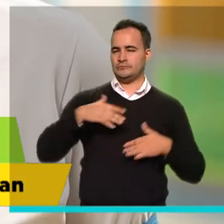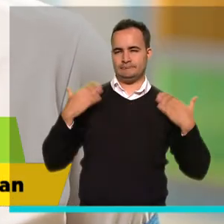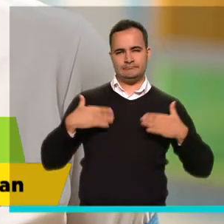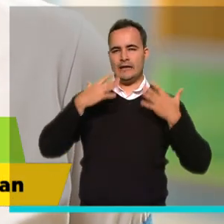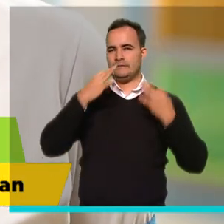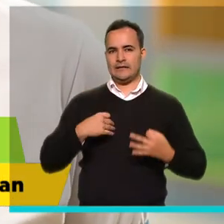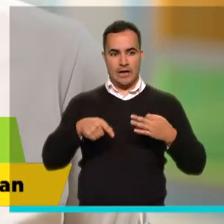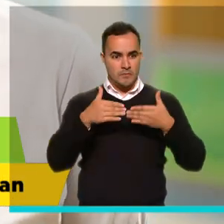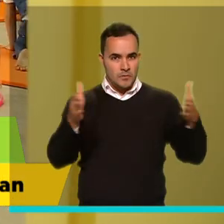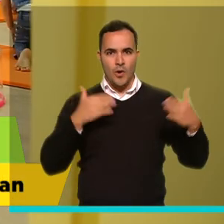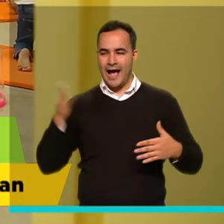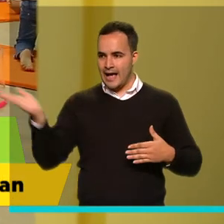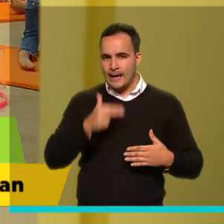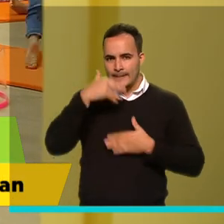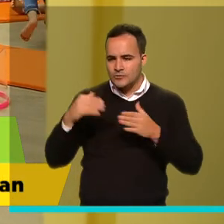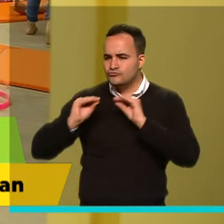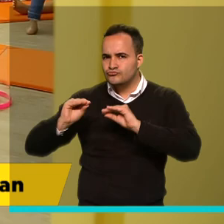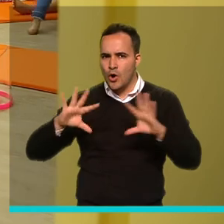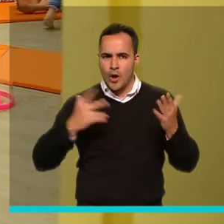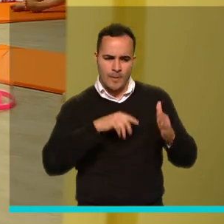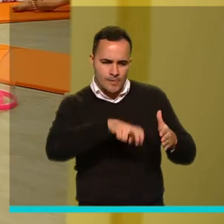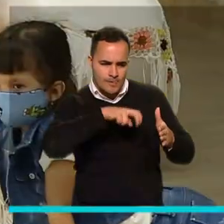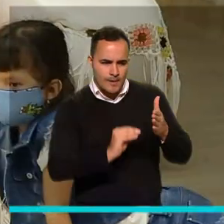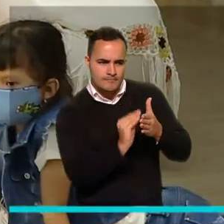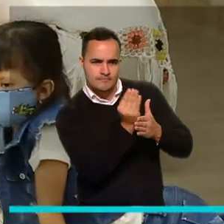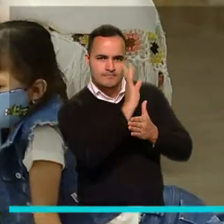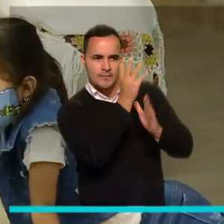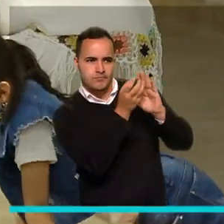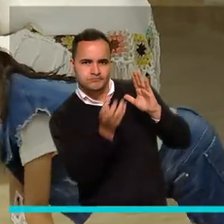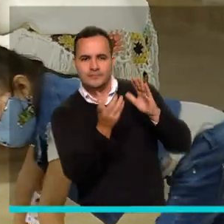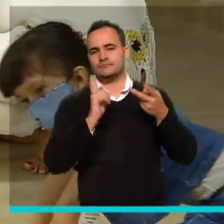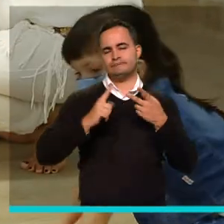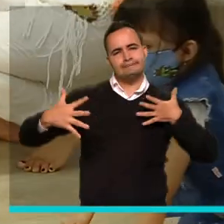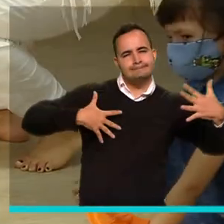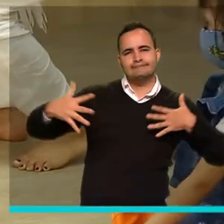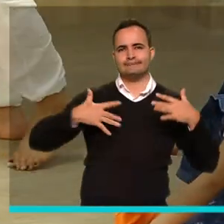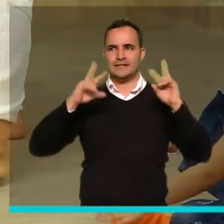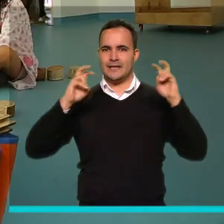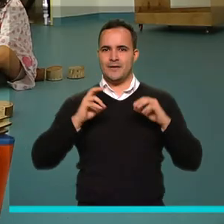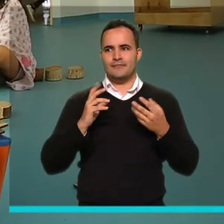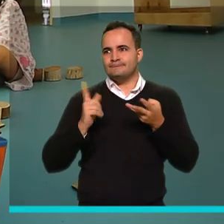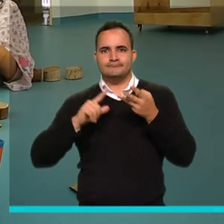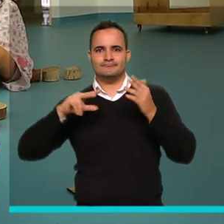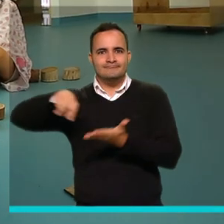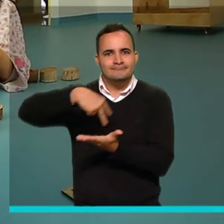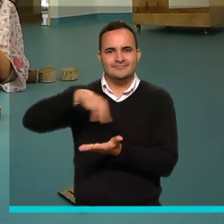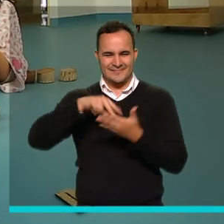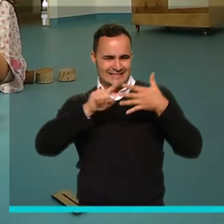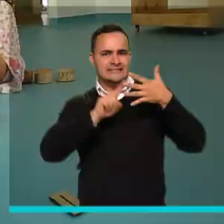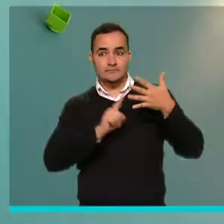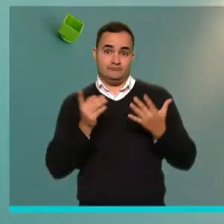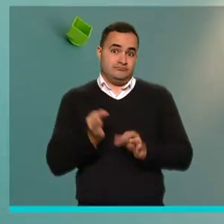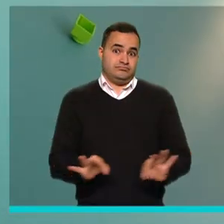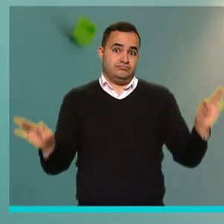con los niños huertas, de hacer experiencias de teatro, de danza, todo eso que para ellos es